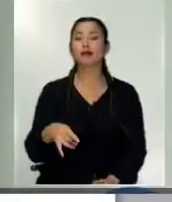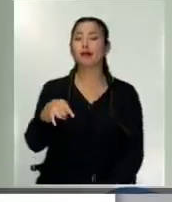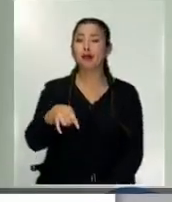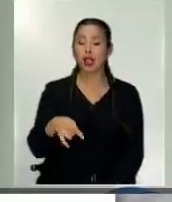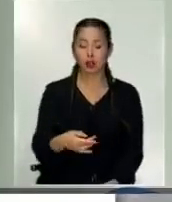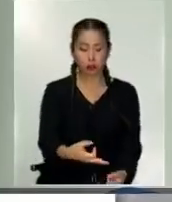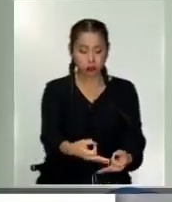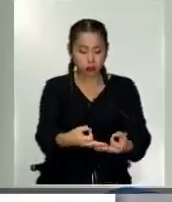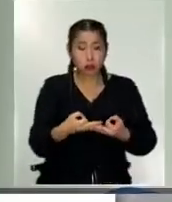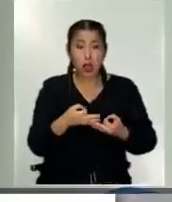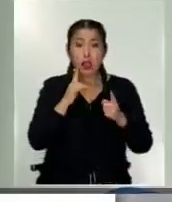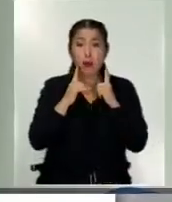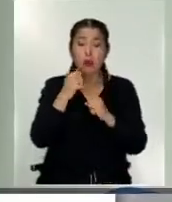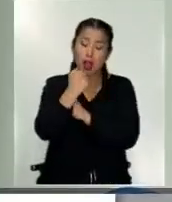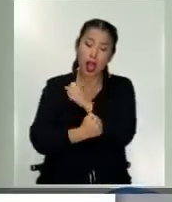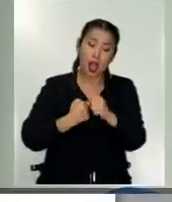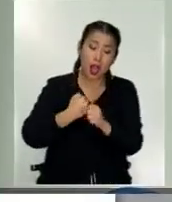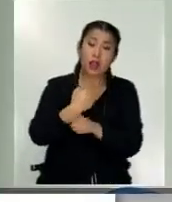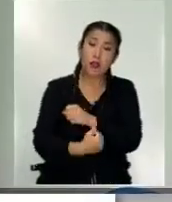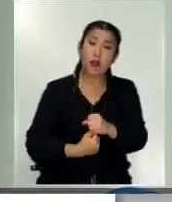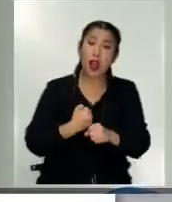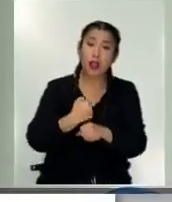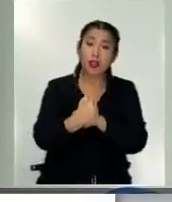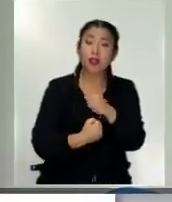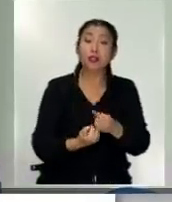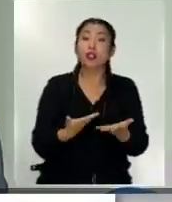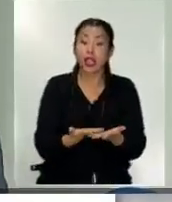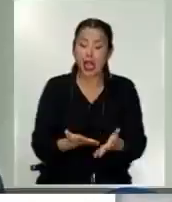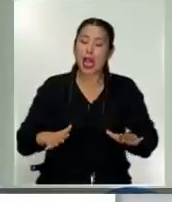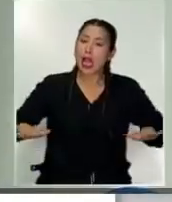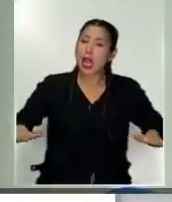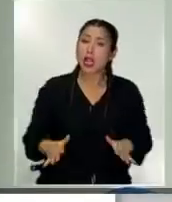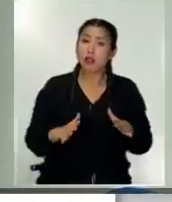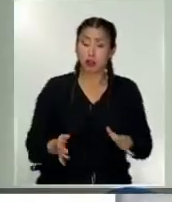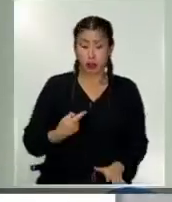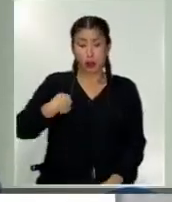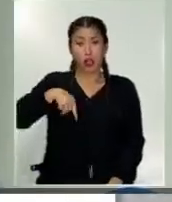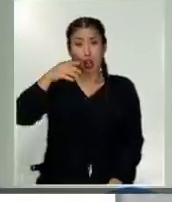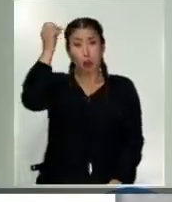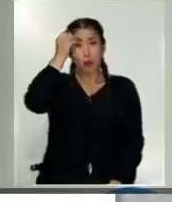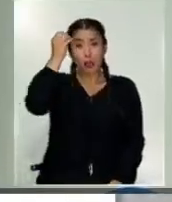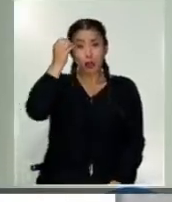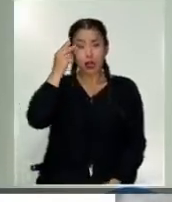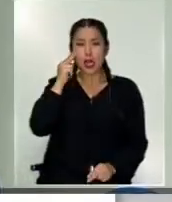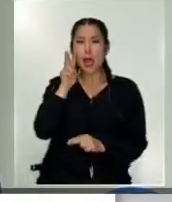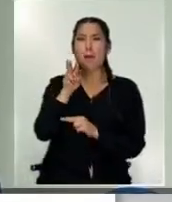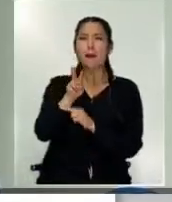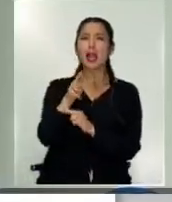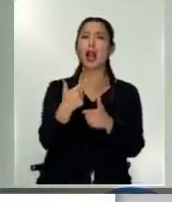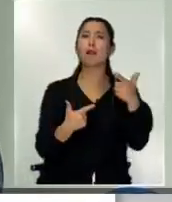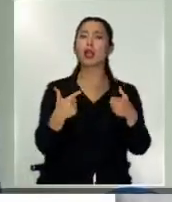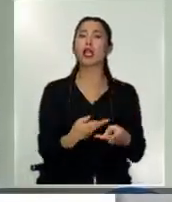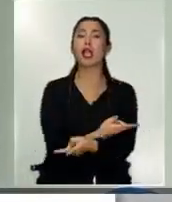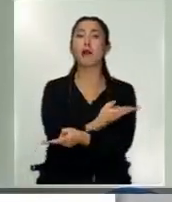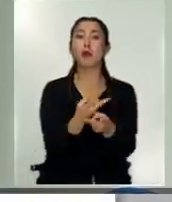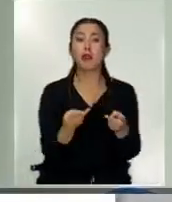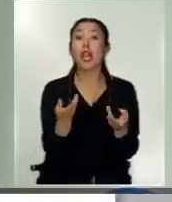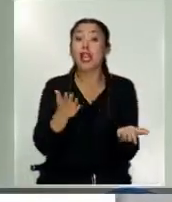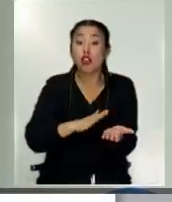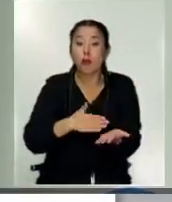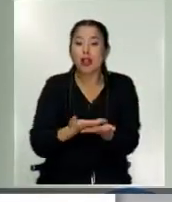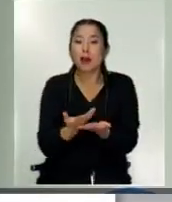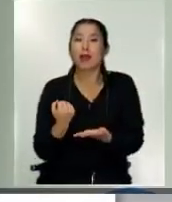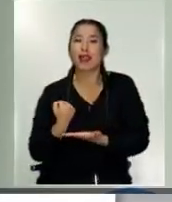en estos resultados año tras año. Y entonces el esfuerzo, a nuestro juicio, es mirar hacia las políticas públicas y cómo éstas